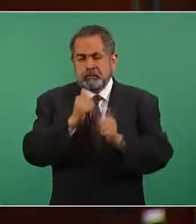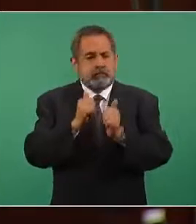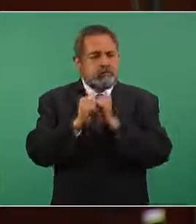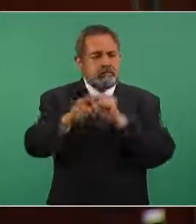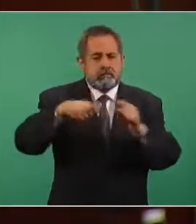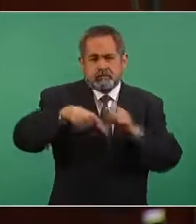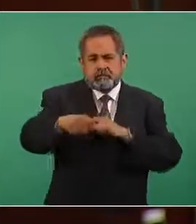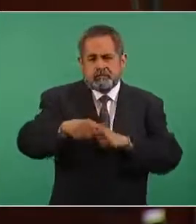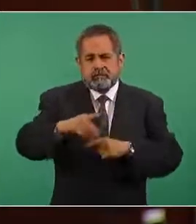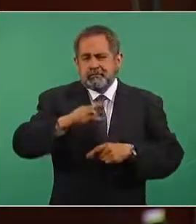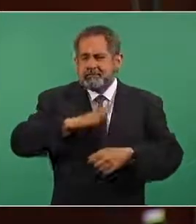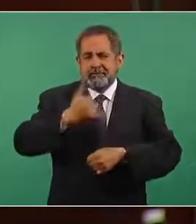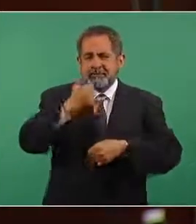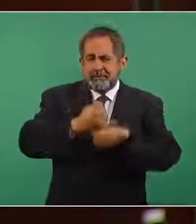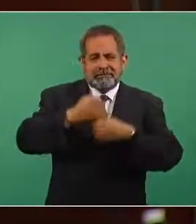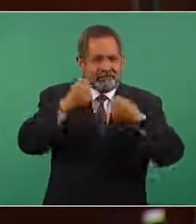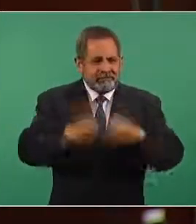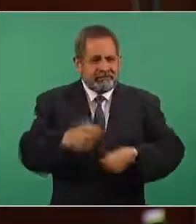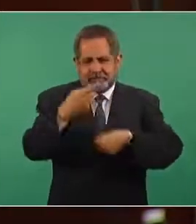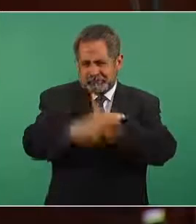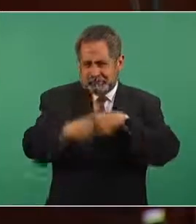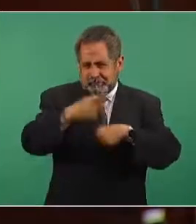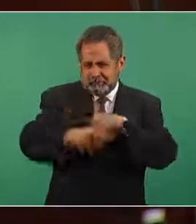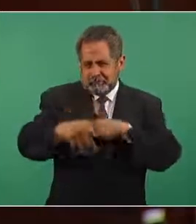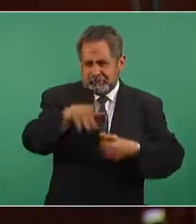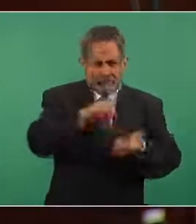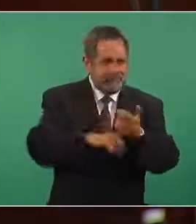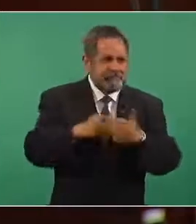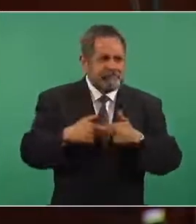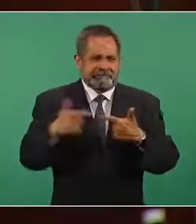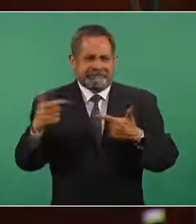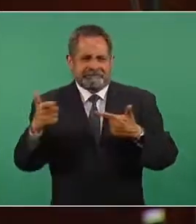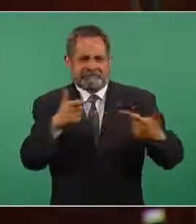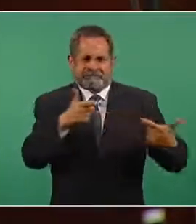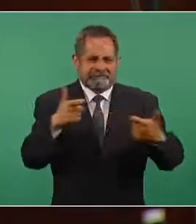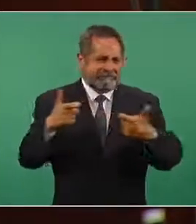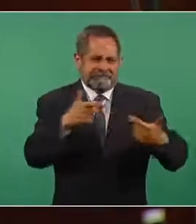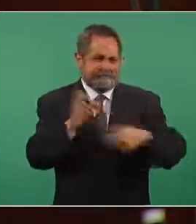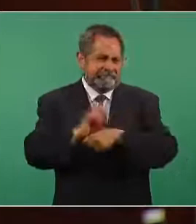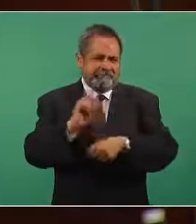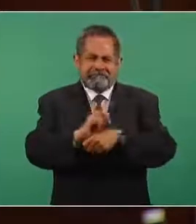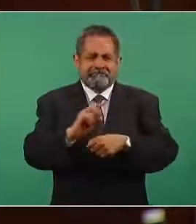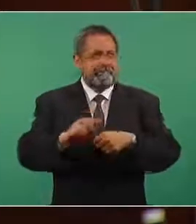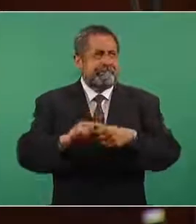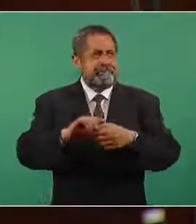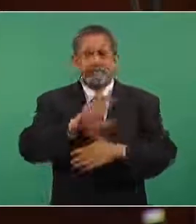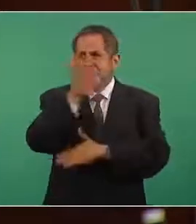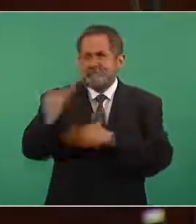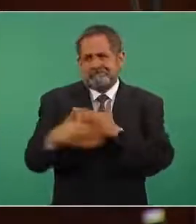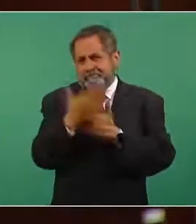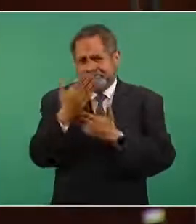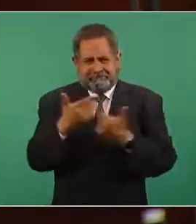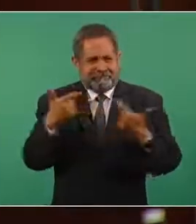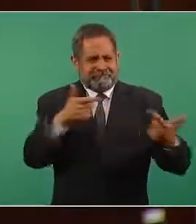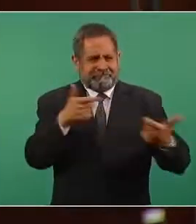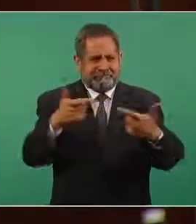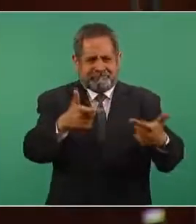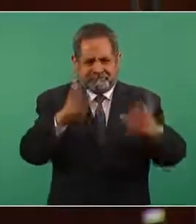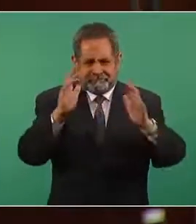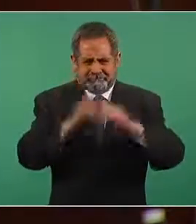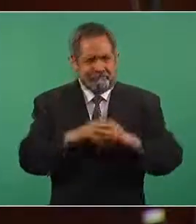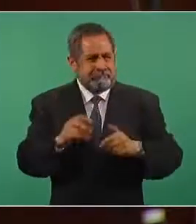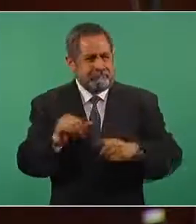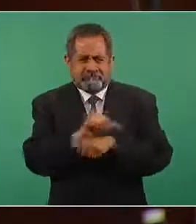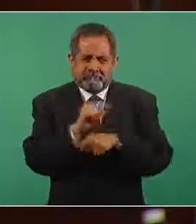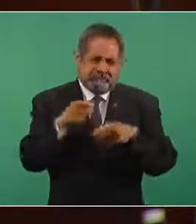son inseguras por la delincuencia organizada, porque hay balaceras a todas horas del día, porque hay porque se roban